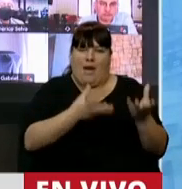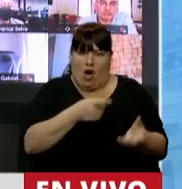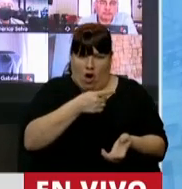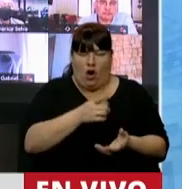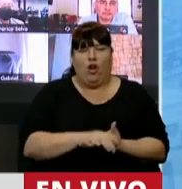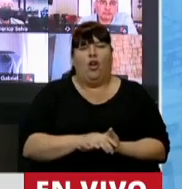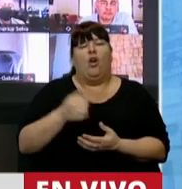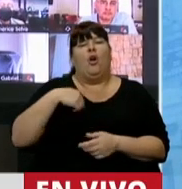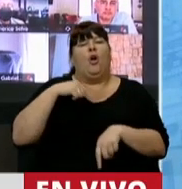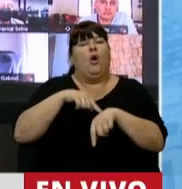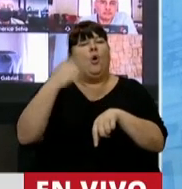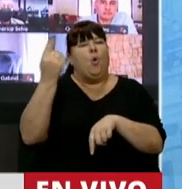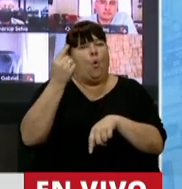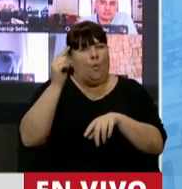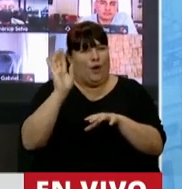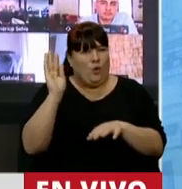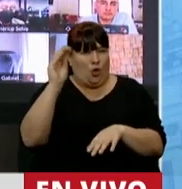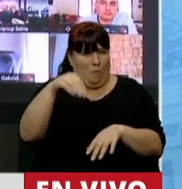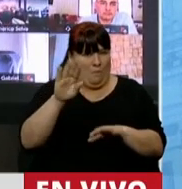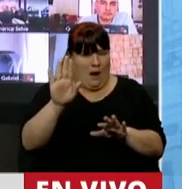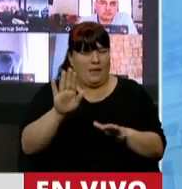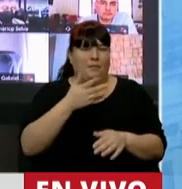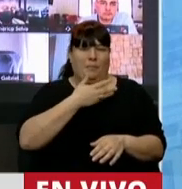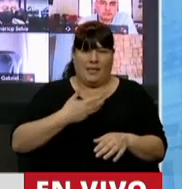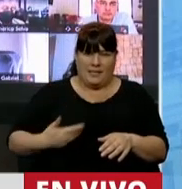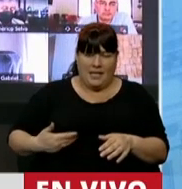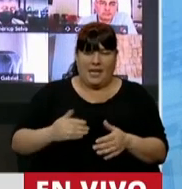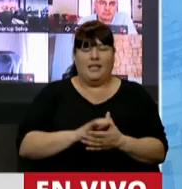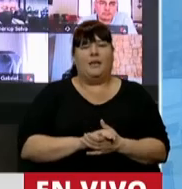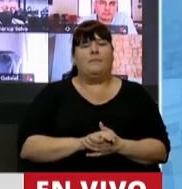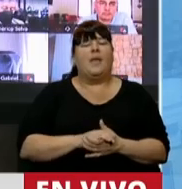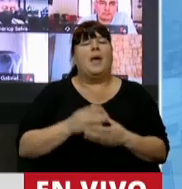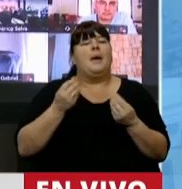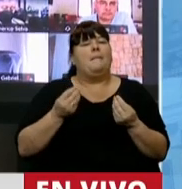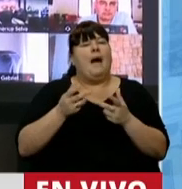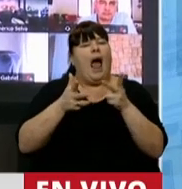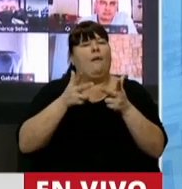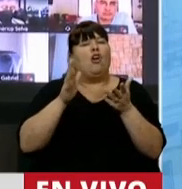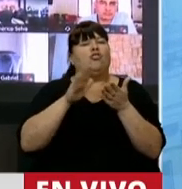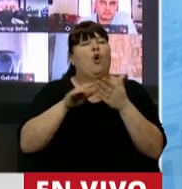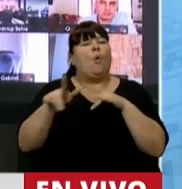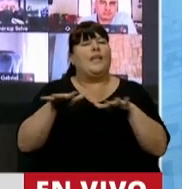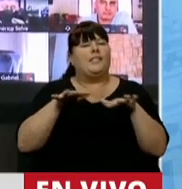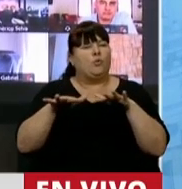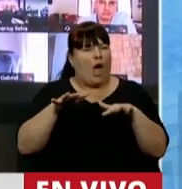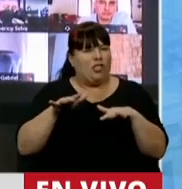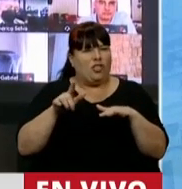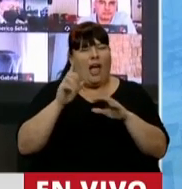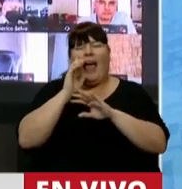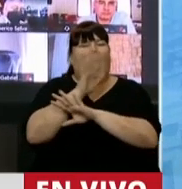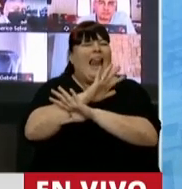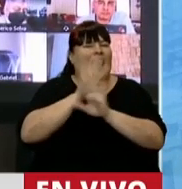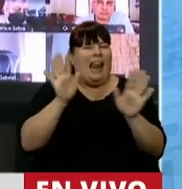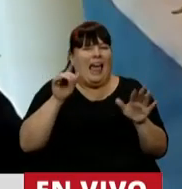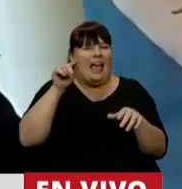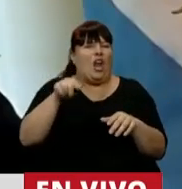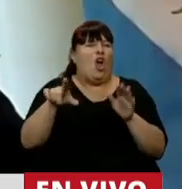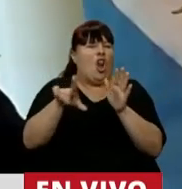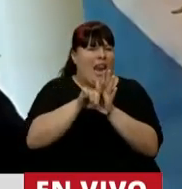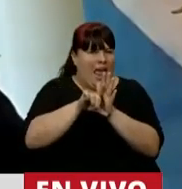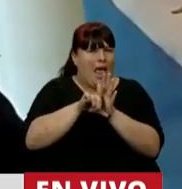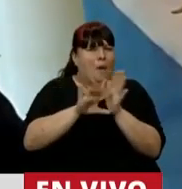Me tomo un minuto, señor presidente, para referirme a una situación que no tiene que ver con la